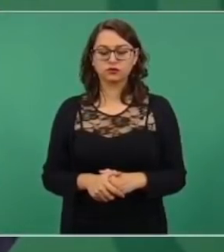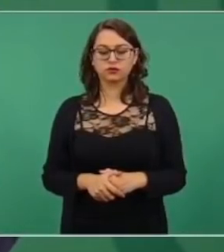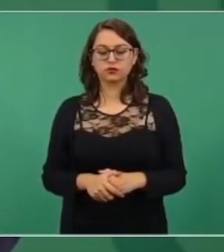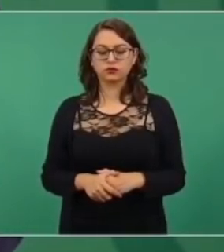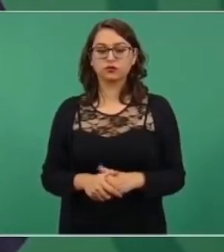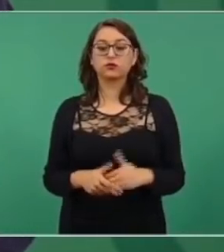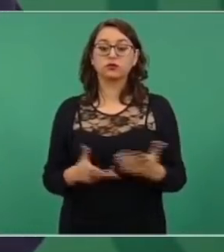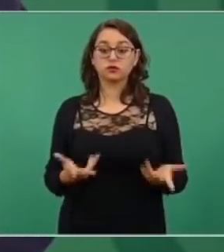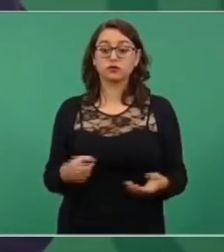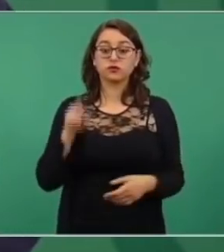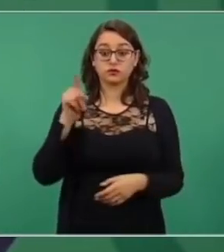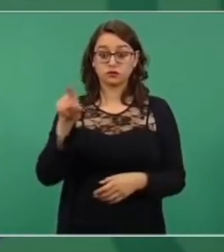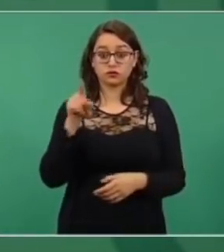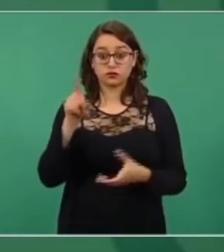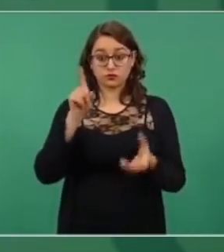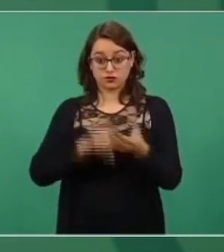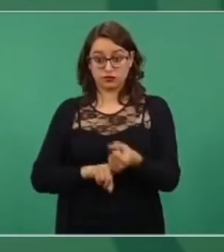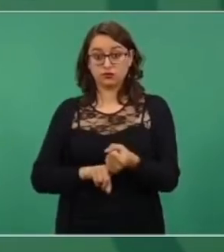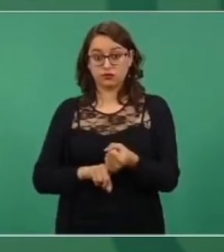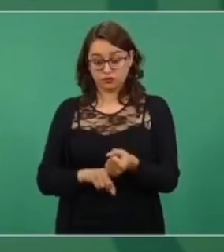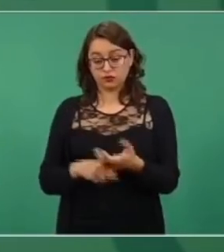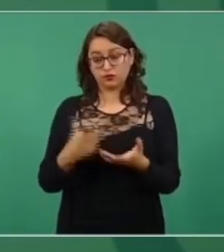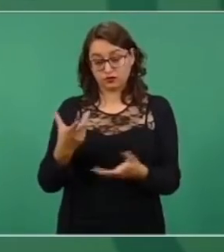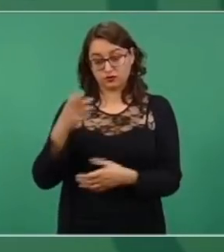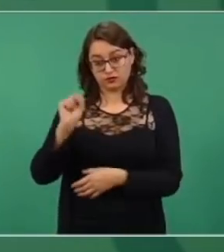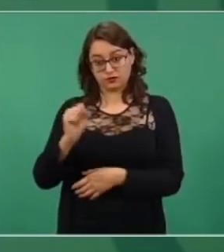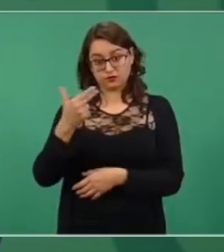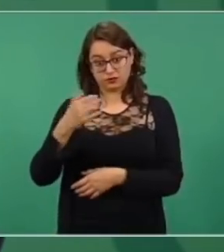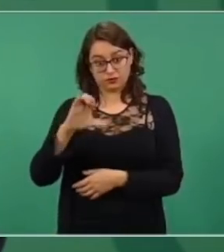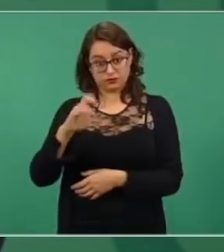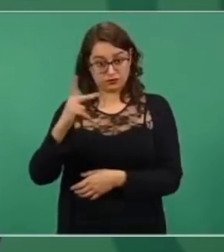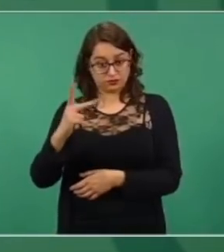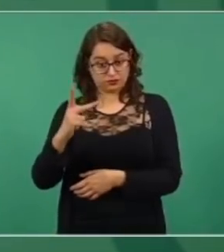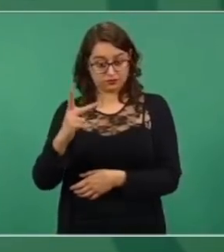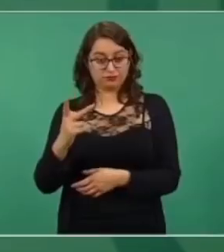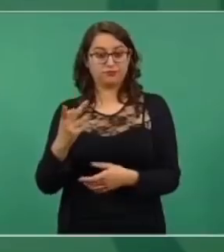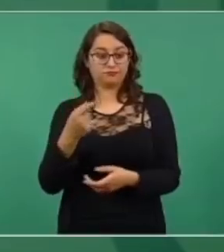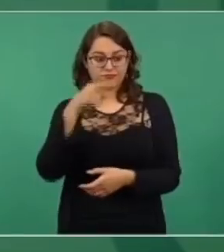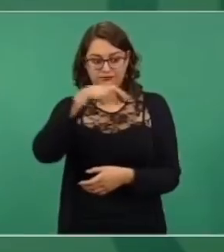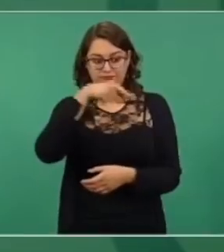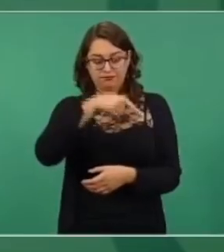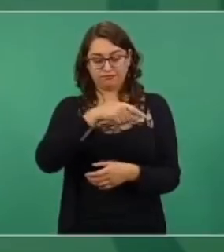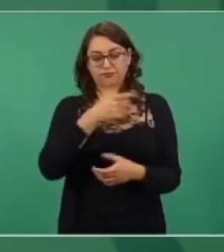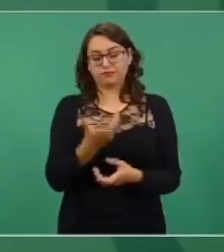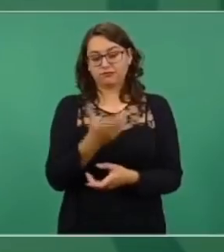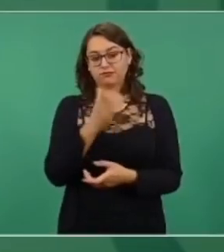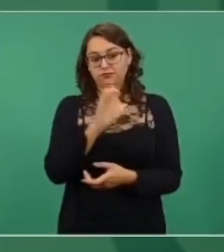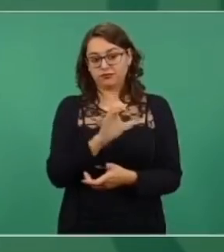del que depende la Comisión Nacional Bancaria y de Valores.